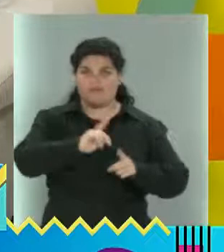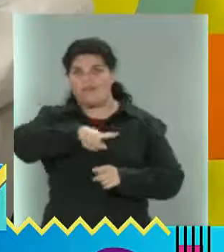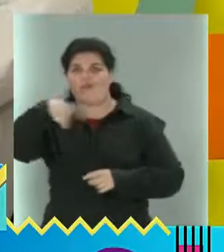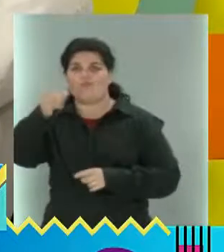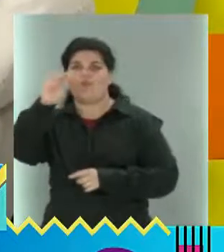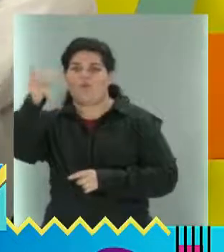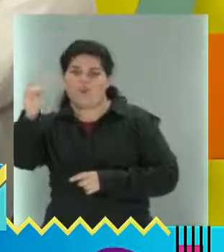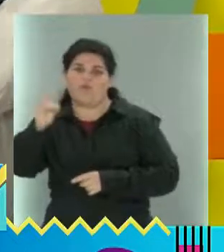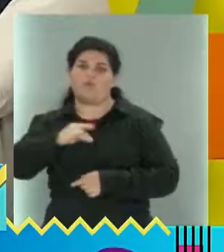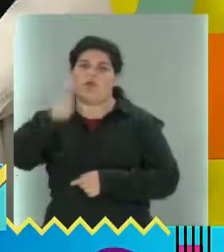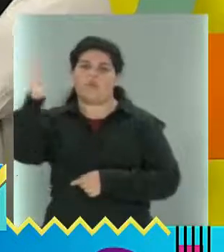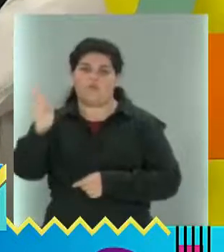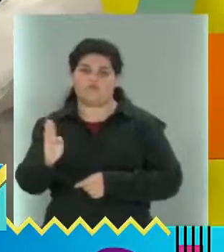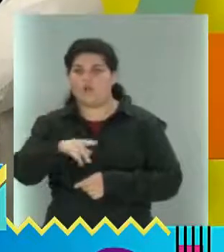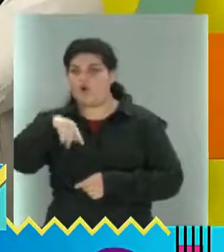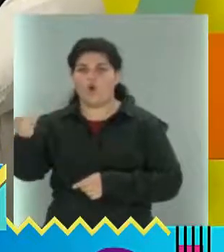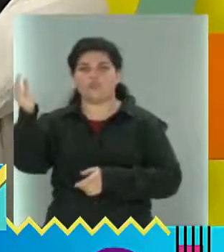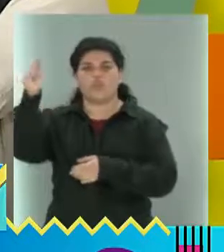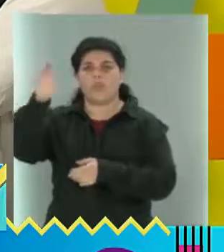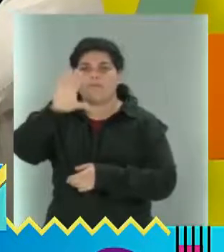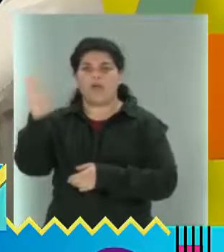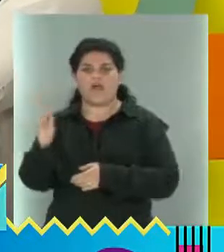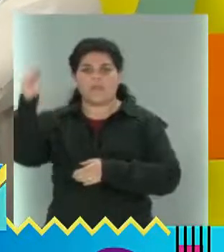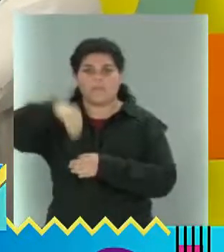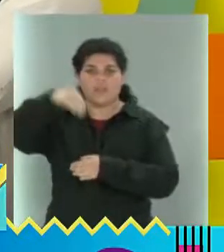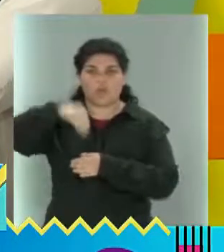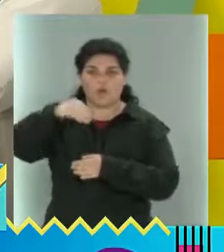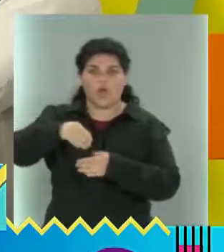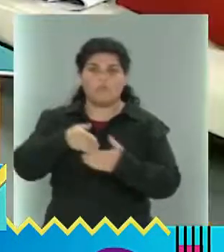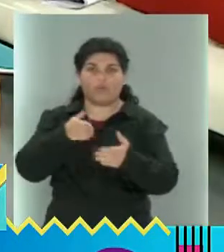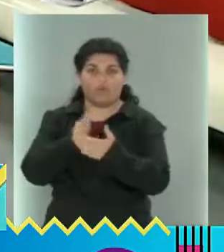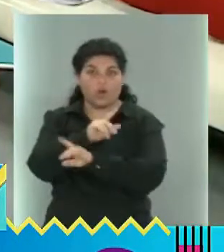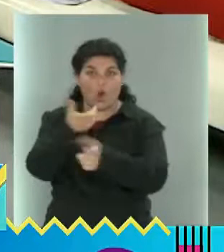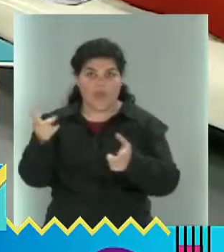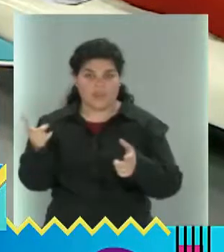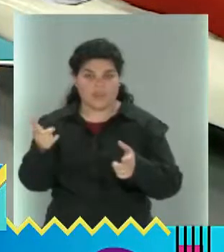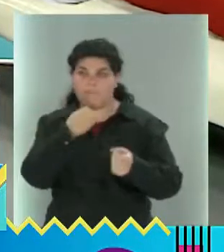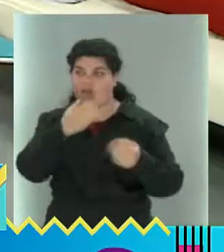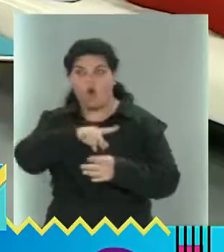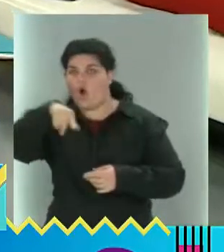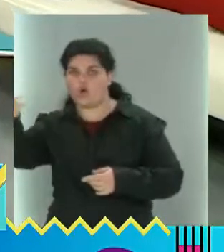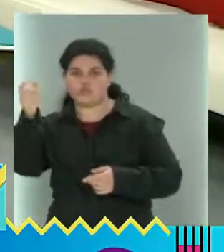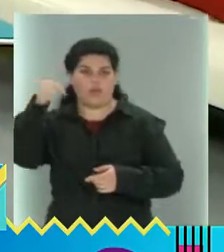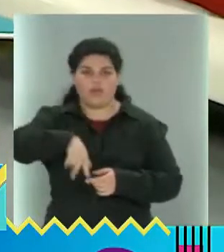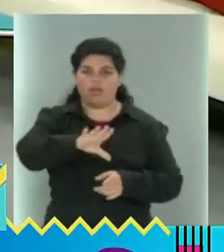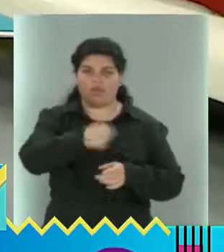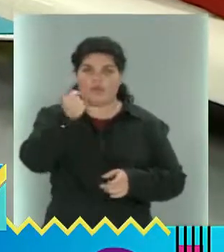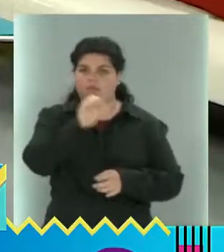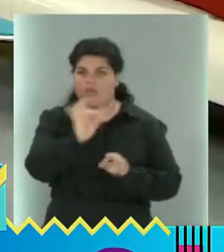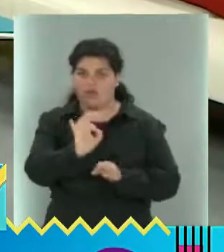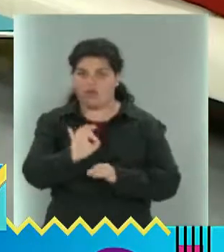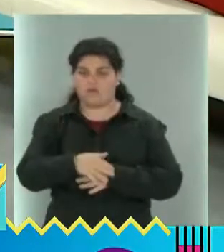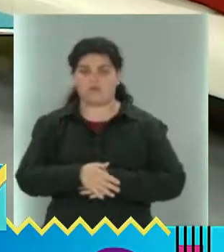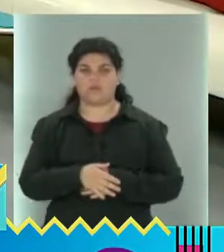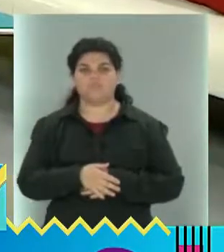en Brasil, en cualquier otro país petrolero del mundo donde no le ponen ese tipo de restricciones. Entonces se pueden tomar medidas de corto plazo que vos